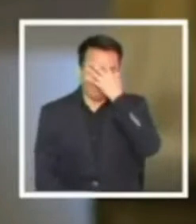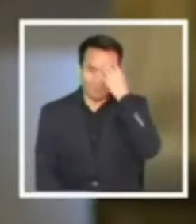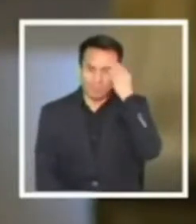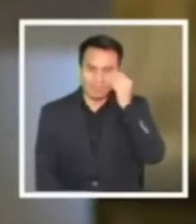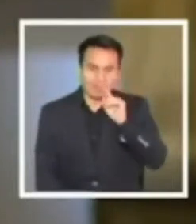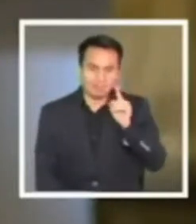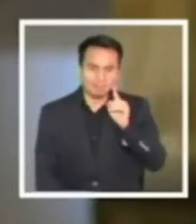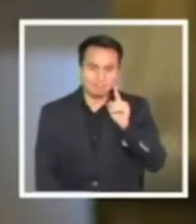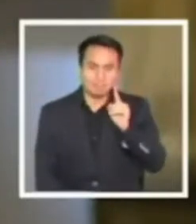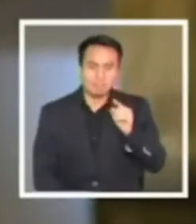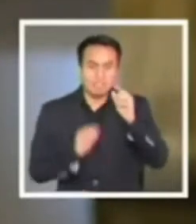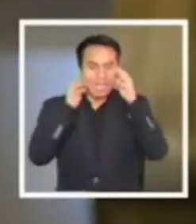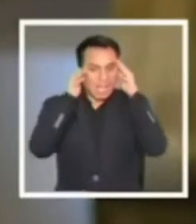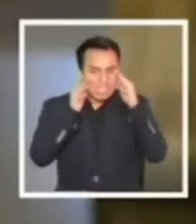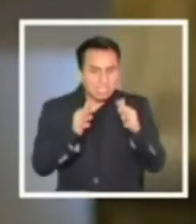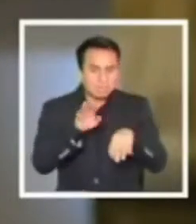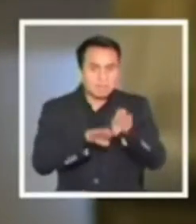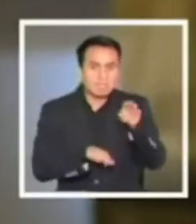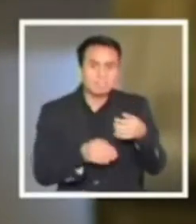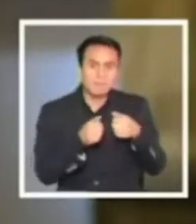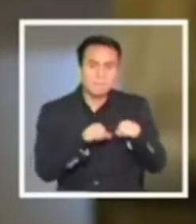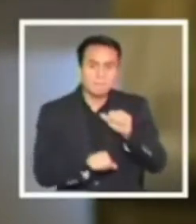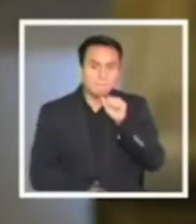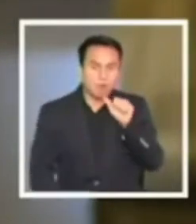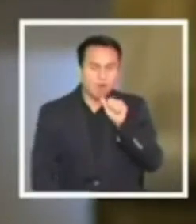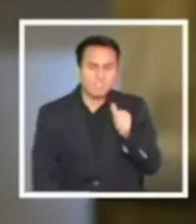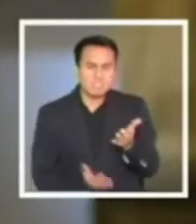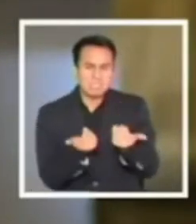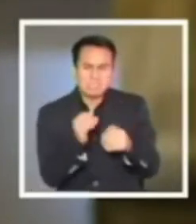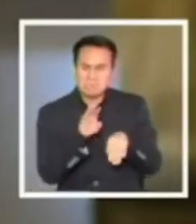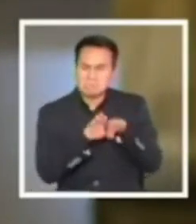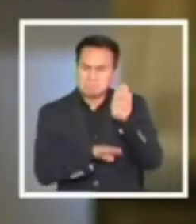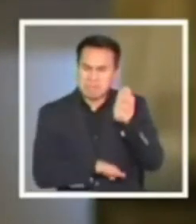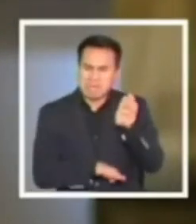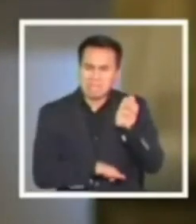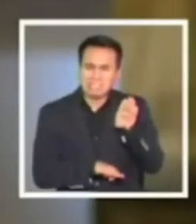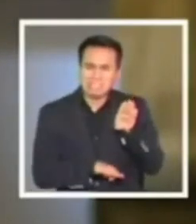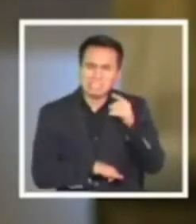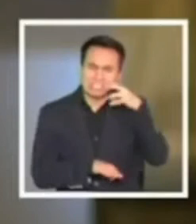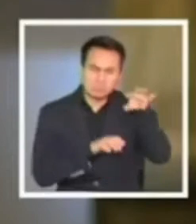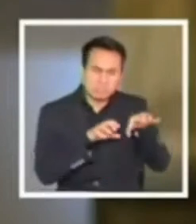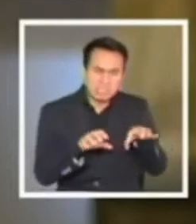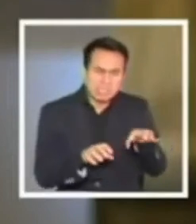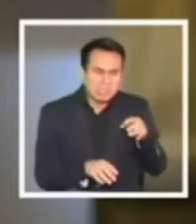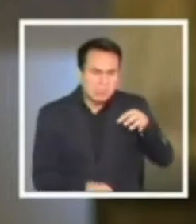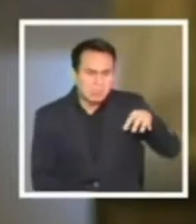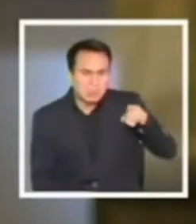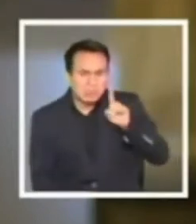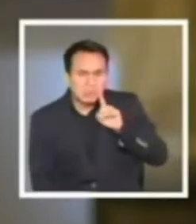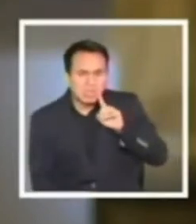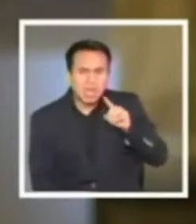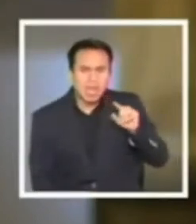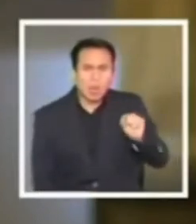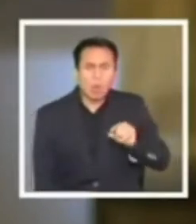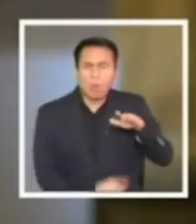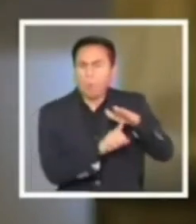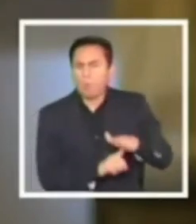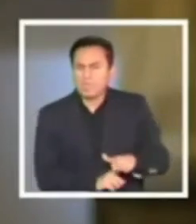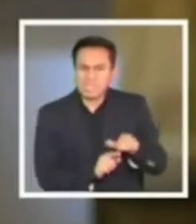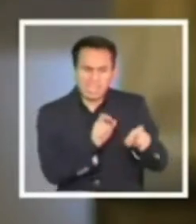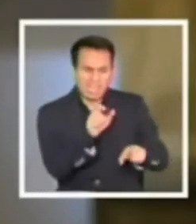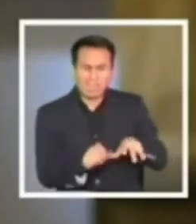olvidar, que atender a los más pobres, a los más necesitados, a los desposeídos, a los